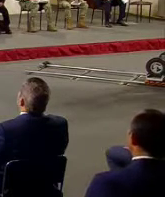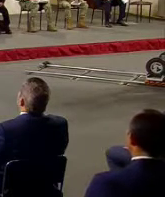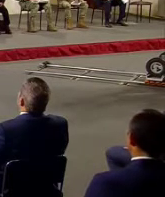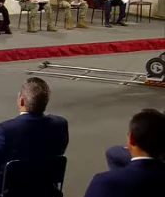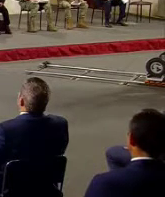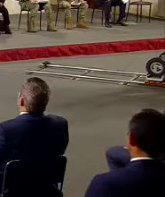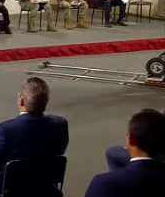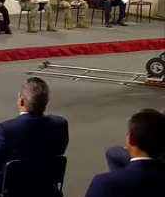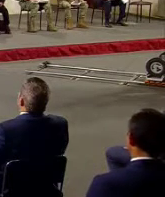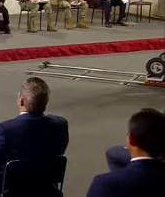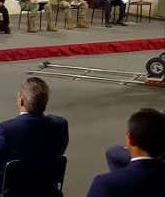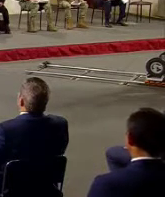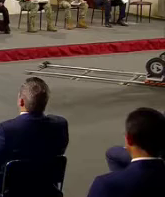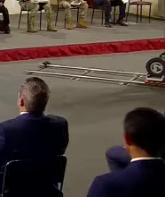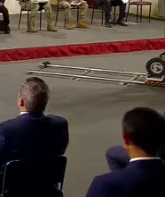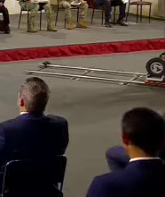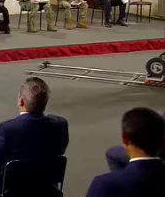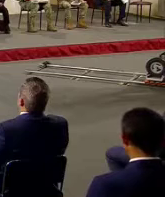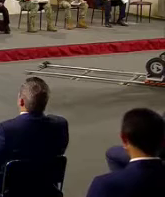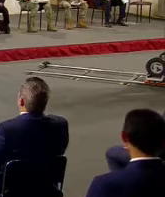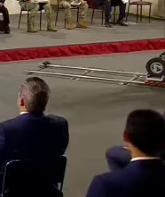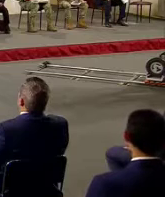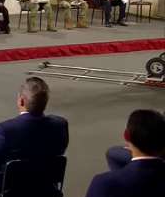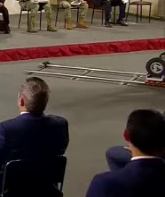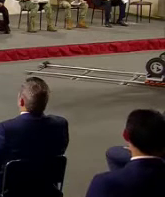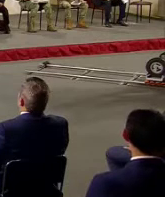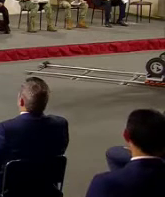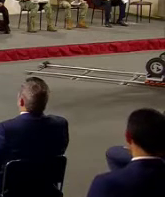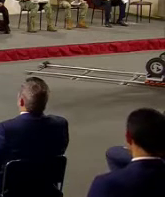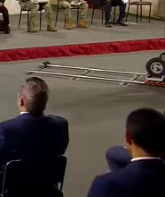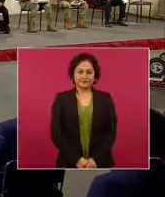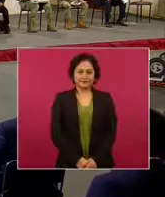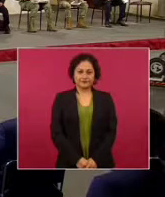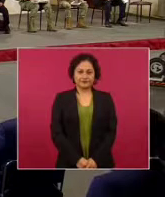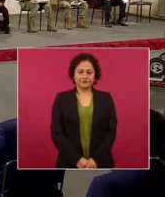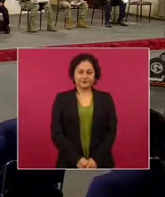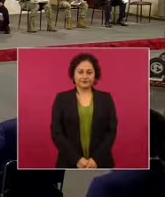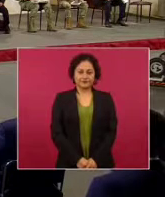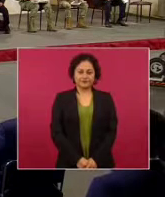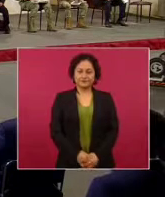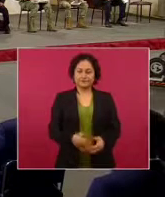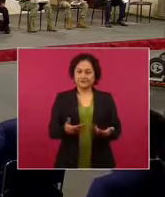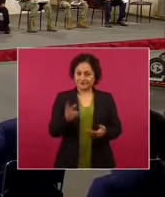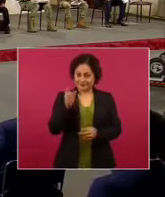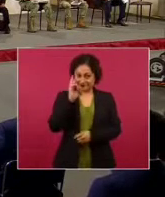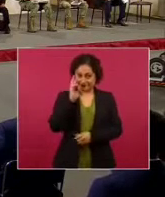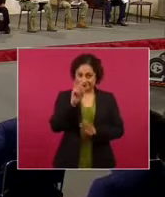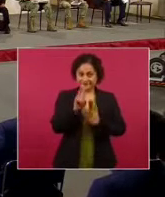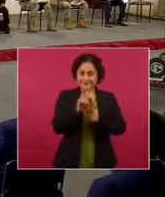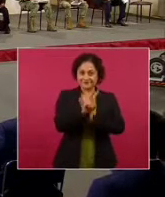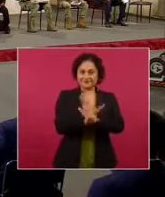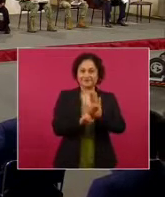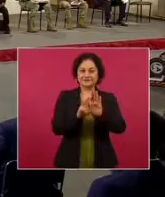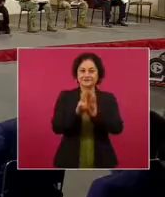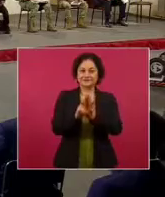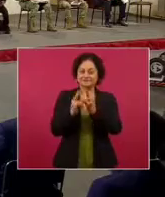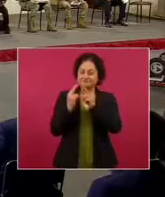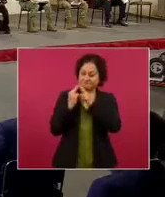Muy bien, pues muchas gracias por su atención. Como pudieron ver en el video, Banobras cumple 90